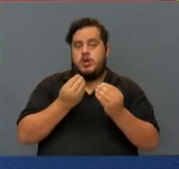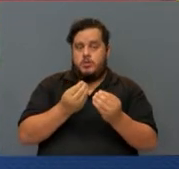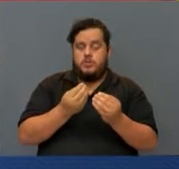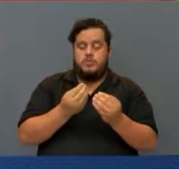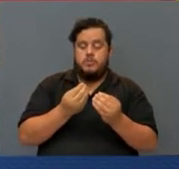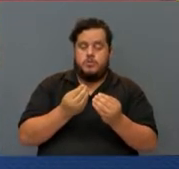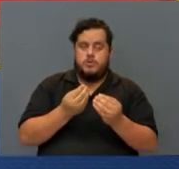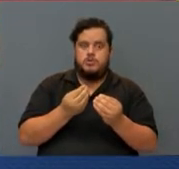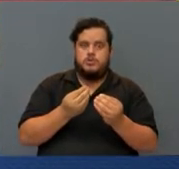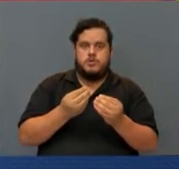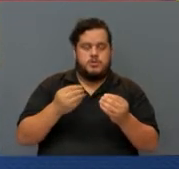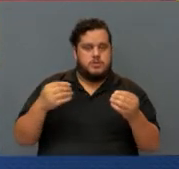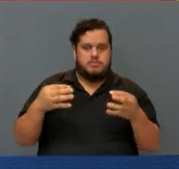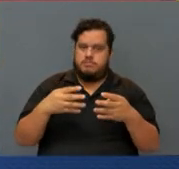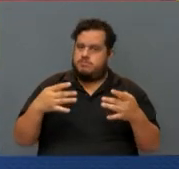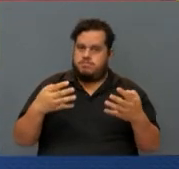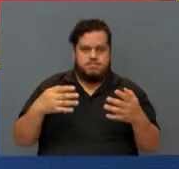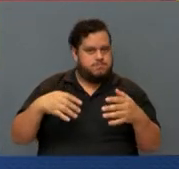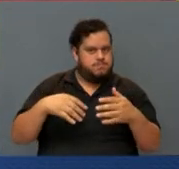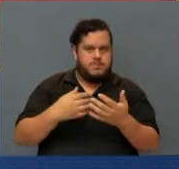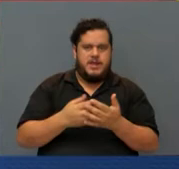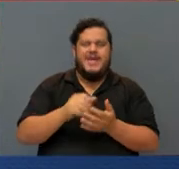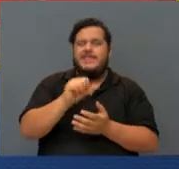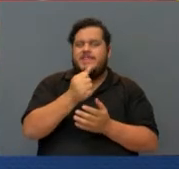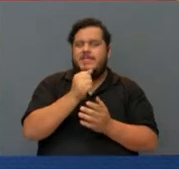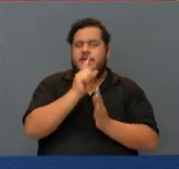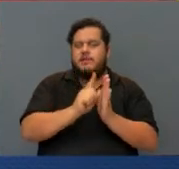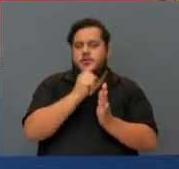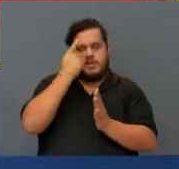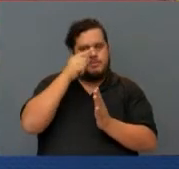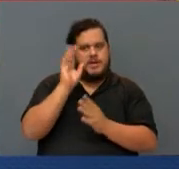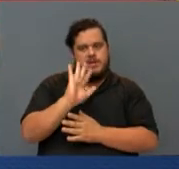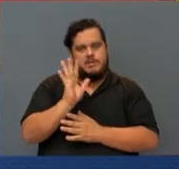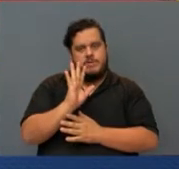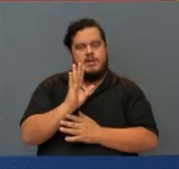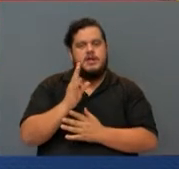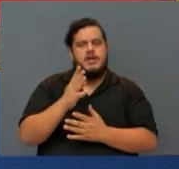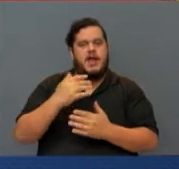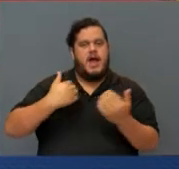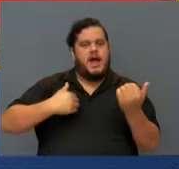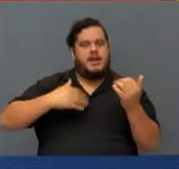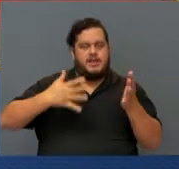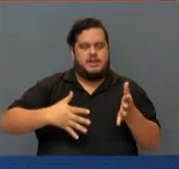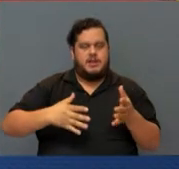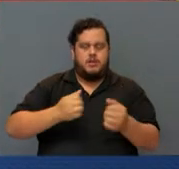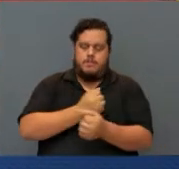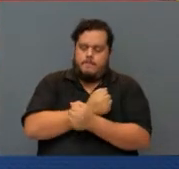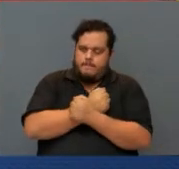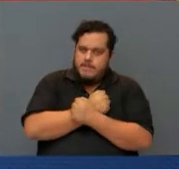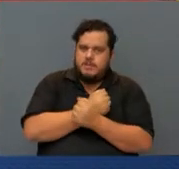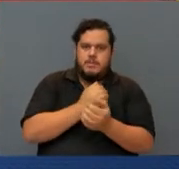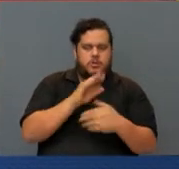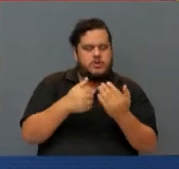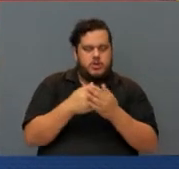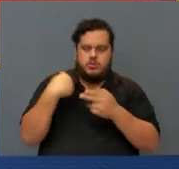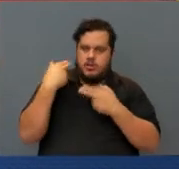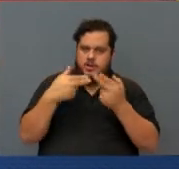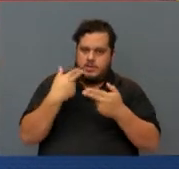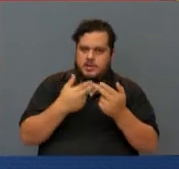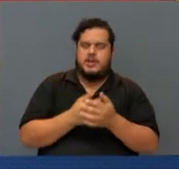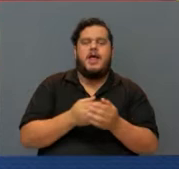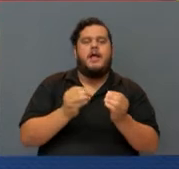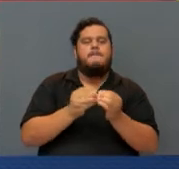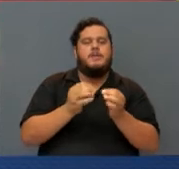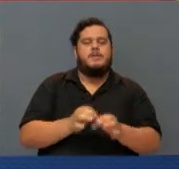y el argentino dice diez horas para despedir al argentino más amado de la vida de la historia 10 horas para despedir al argentino más